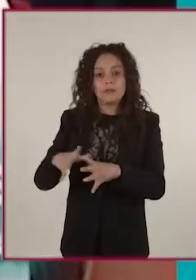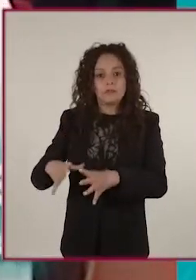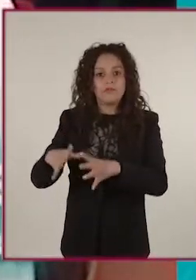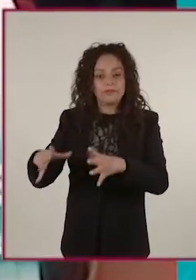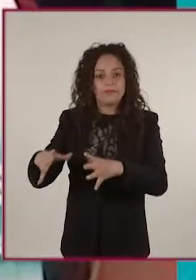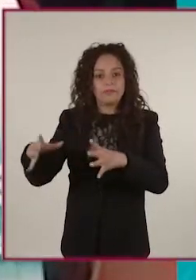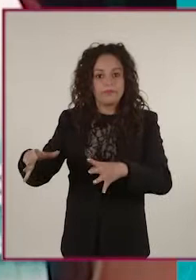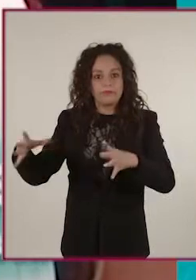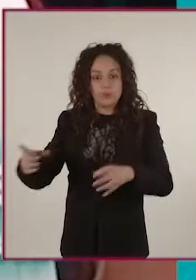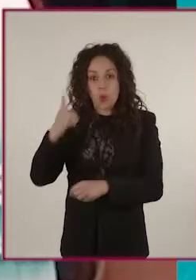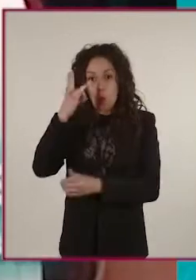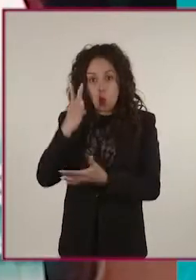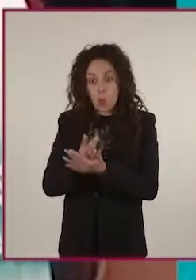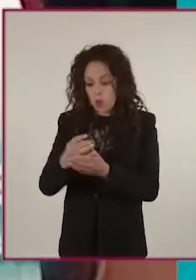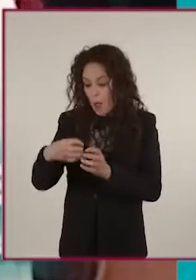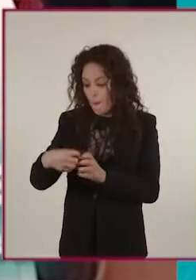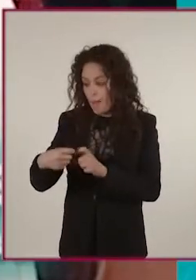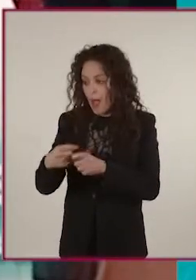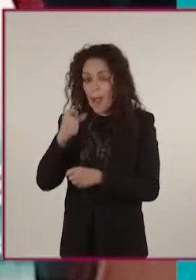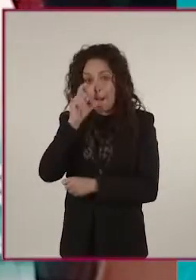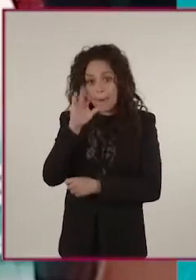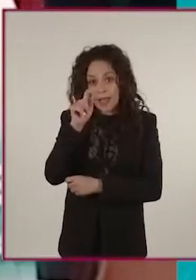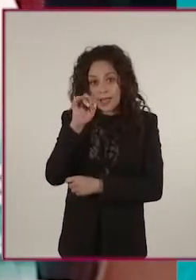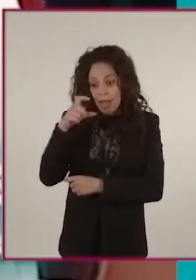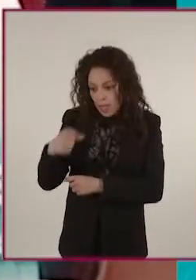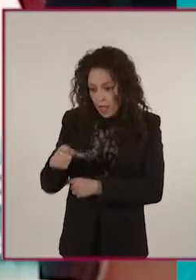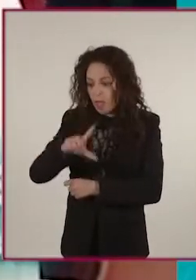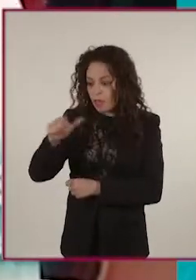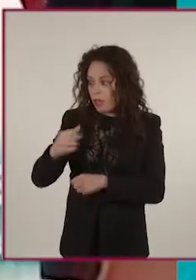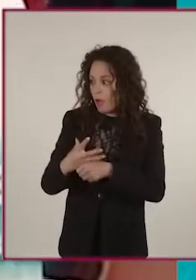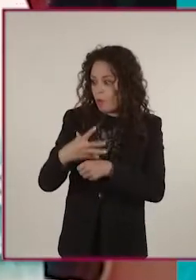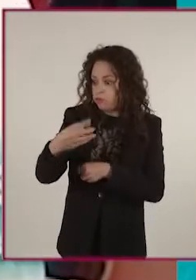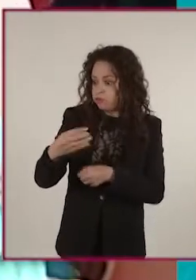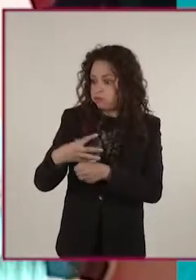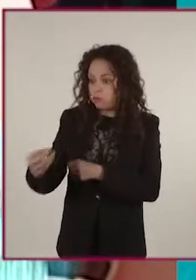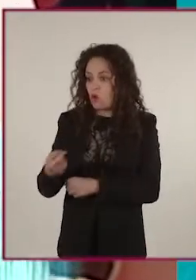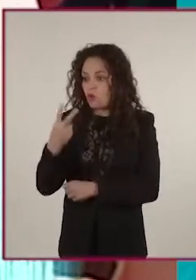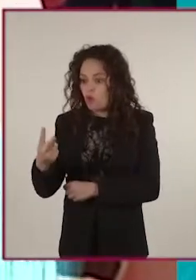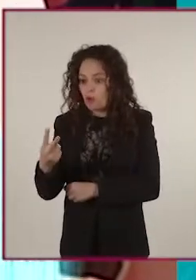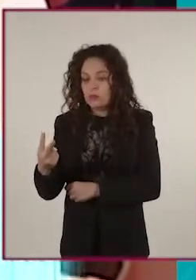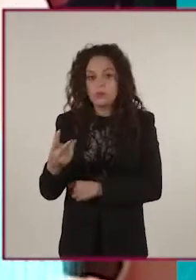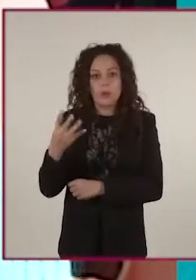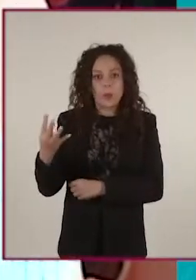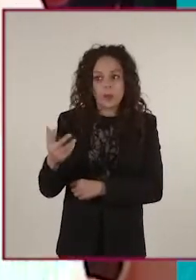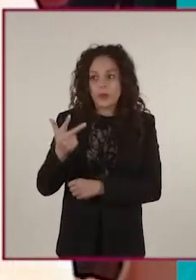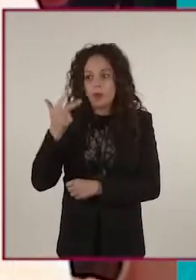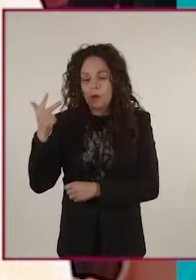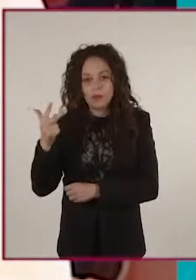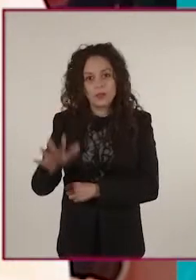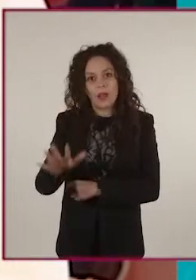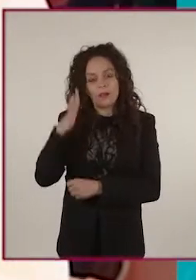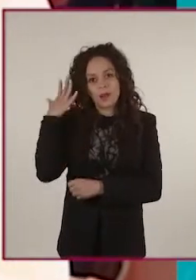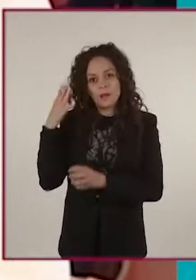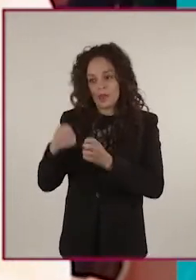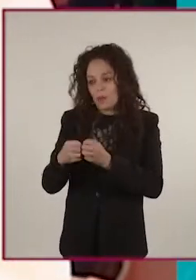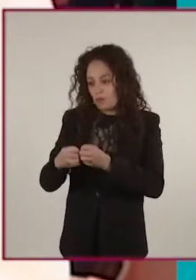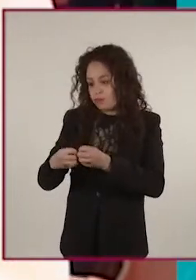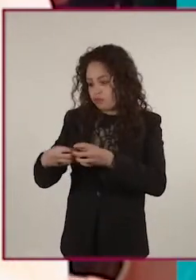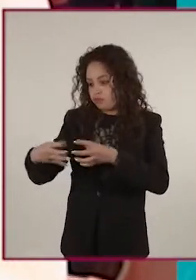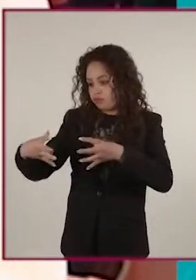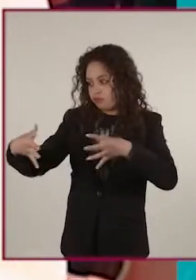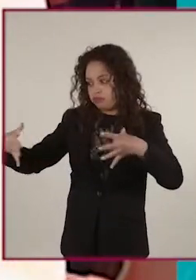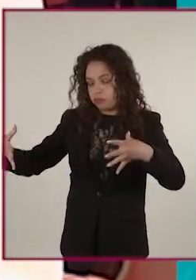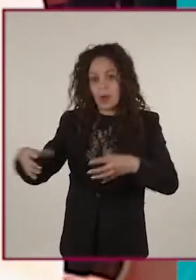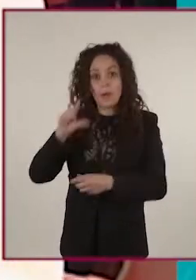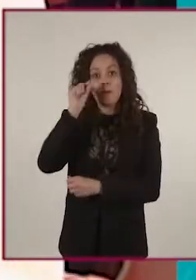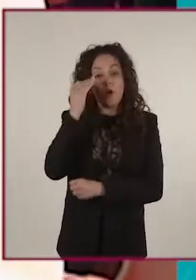de una bacteria se hacen 2, 4, 8 y se multiplica muy rápidamente en el caldo de cultivo. Y en muy poco